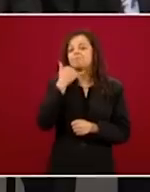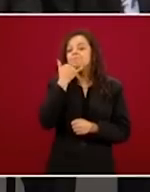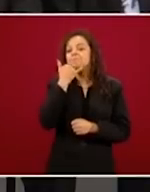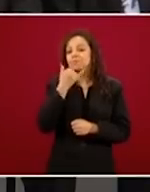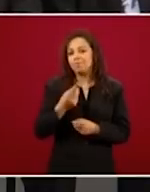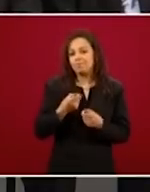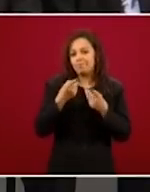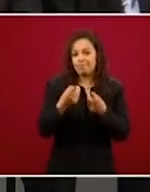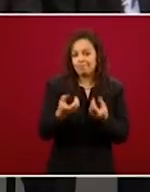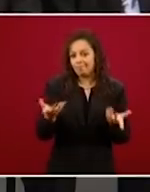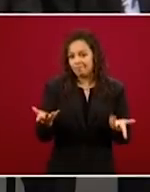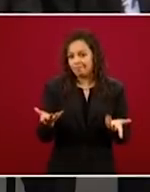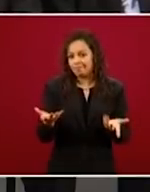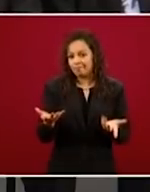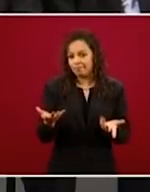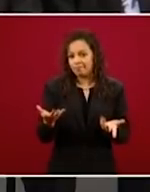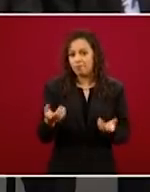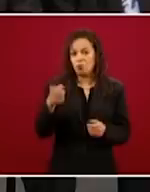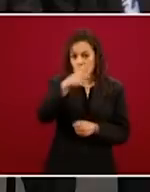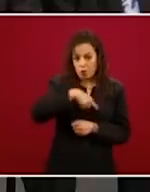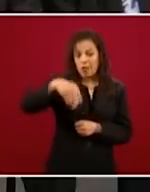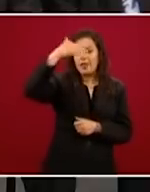donde esté el machismo